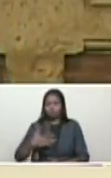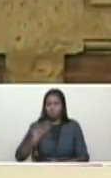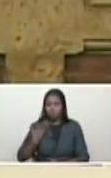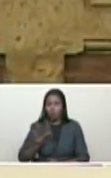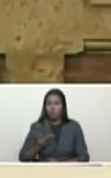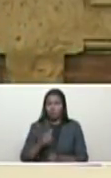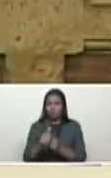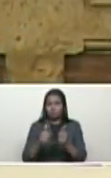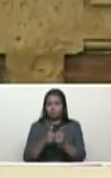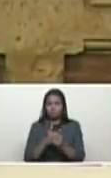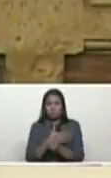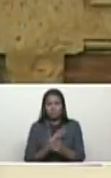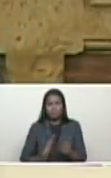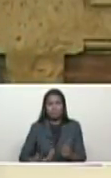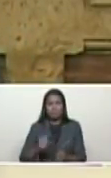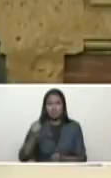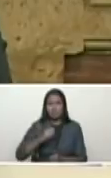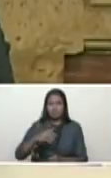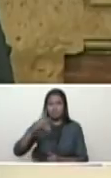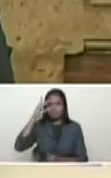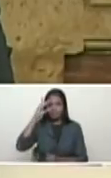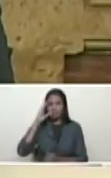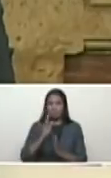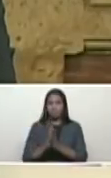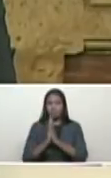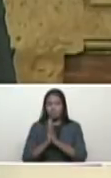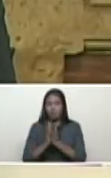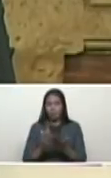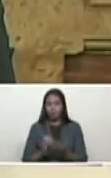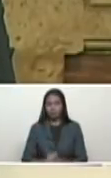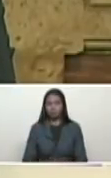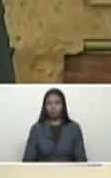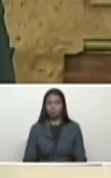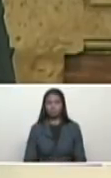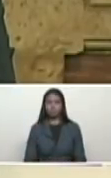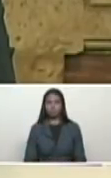vicepresidente ejecutiva doctora elsy rodríguez joven